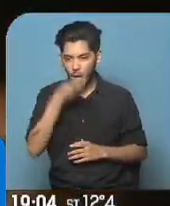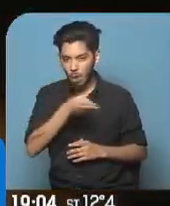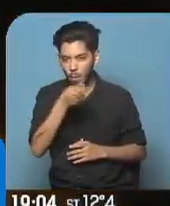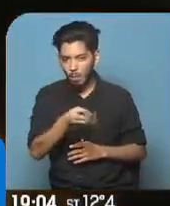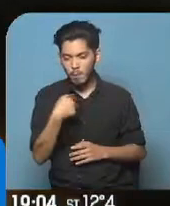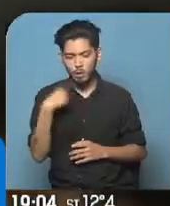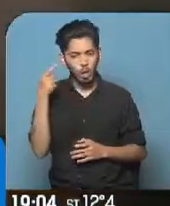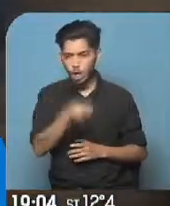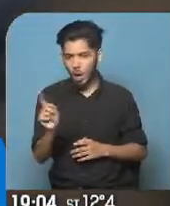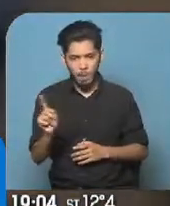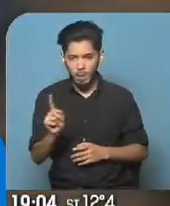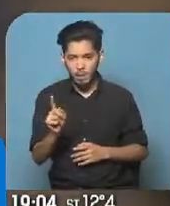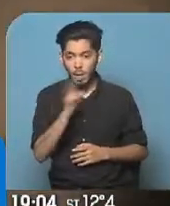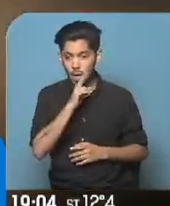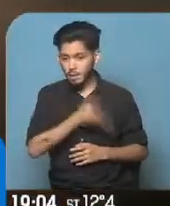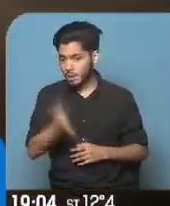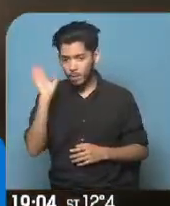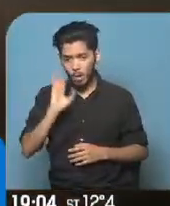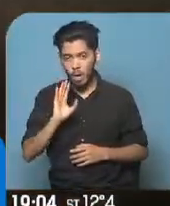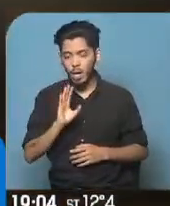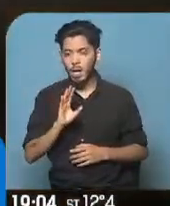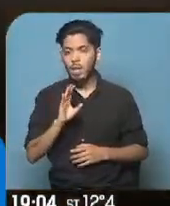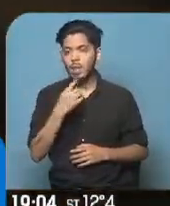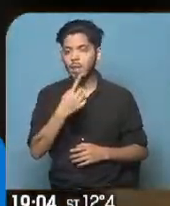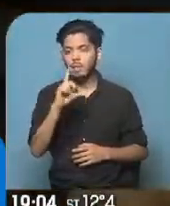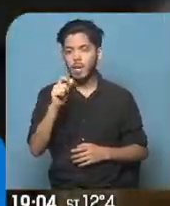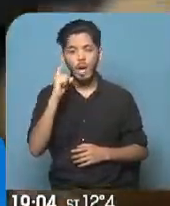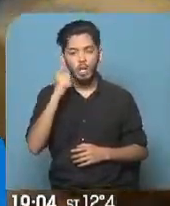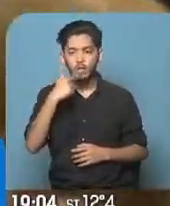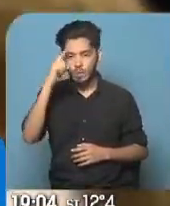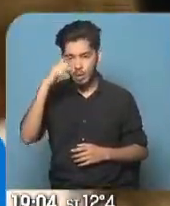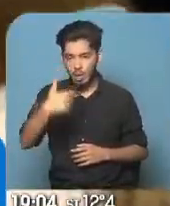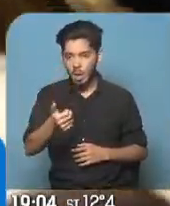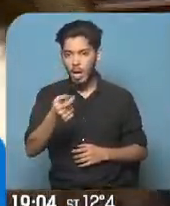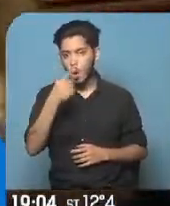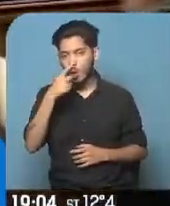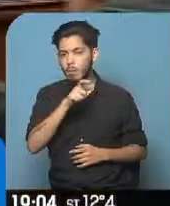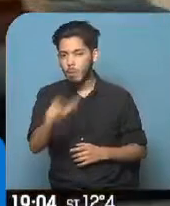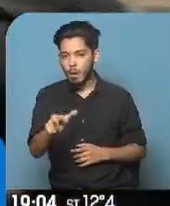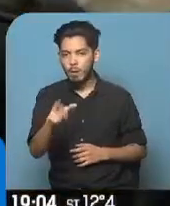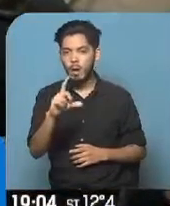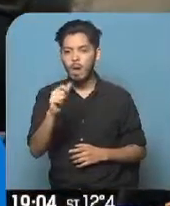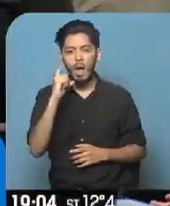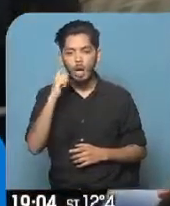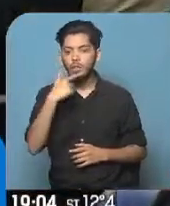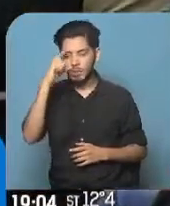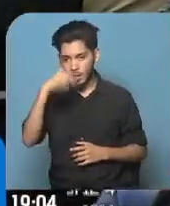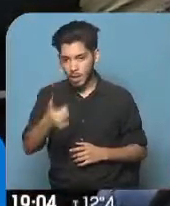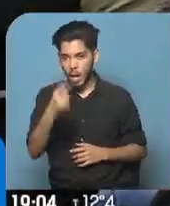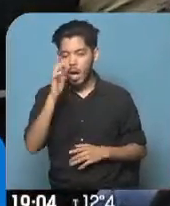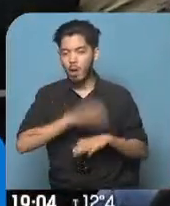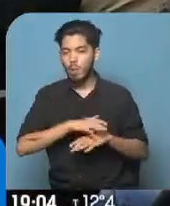no la maté ella se fue insistió la gotera en sus últimas palabras lagóstena fue acusado de homicidio